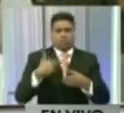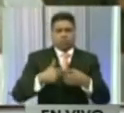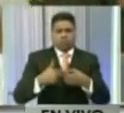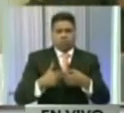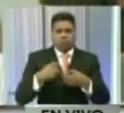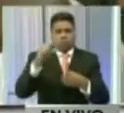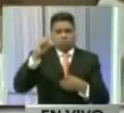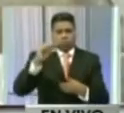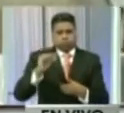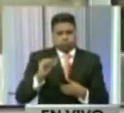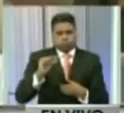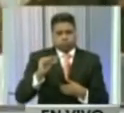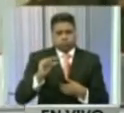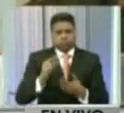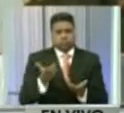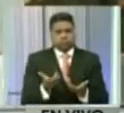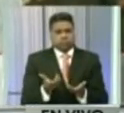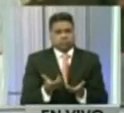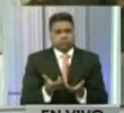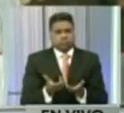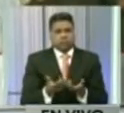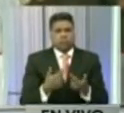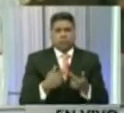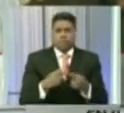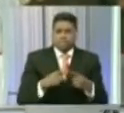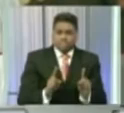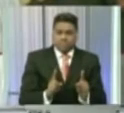alza de los precios le alargó la vida.